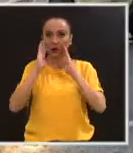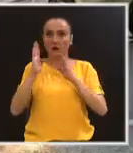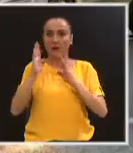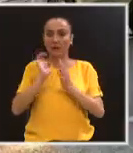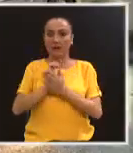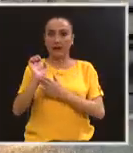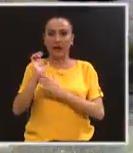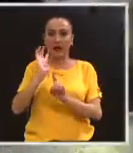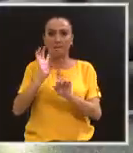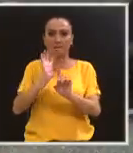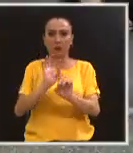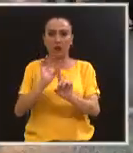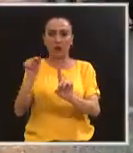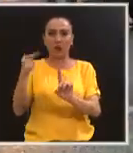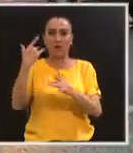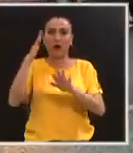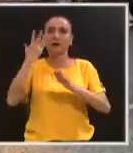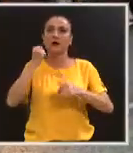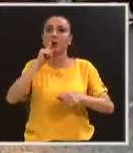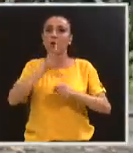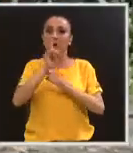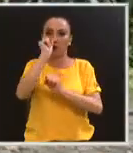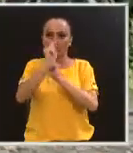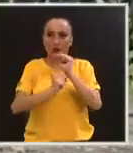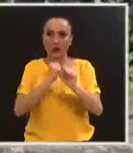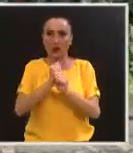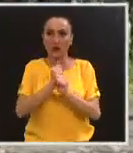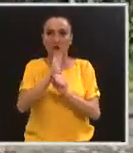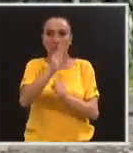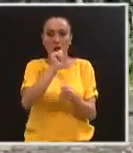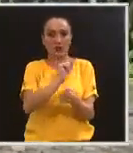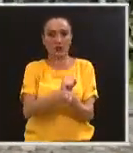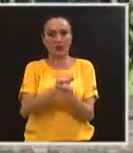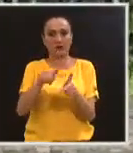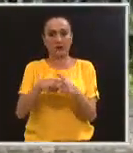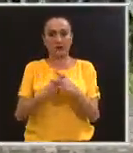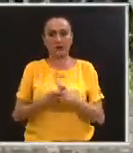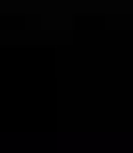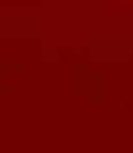imputado Será prorrogada porque ya está cumpliendo un año de su detención